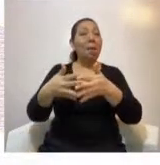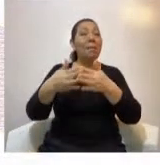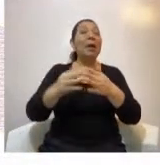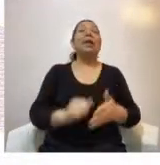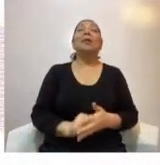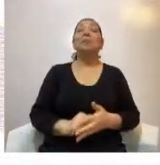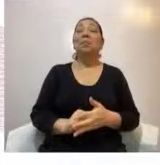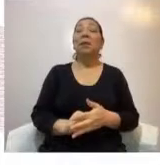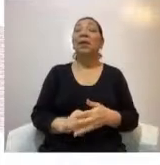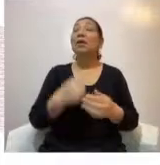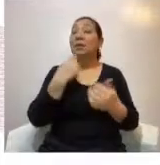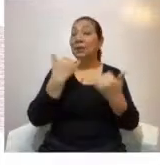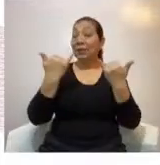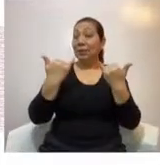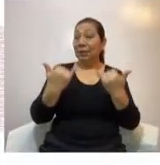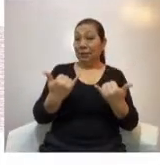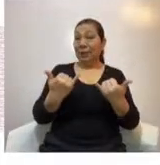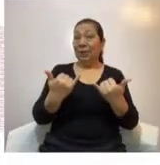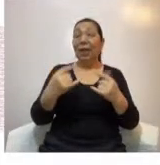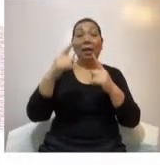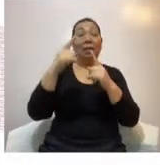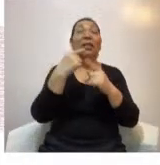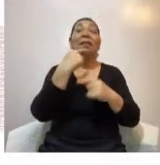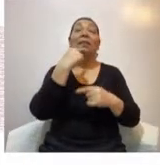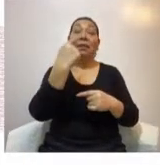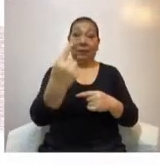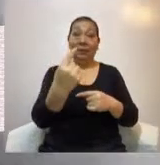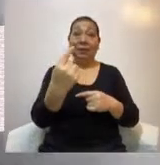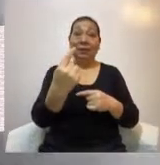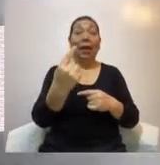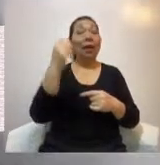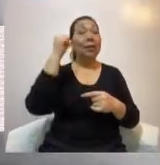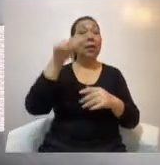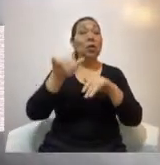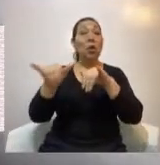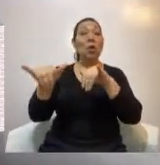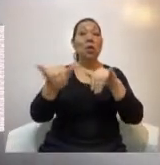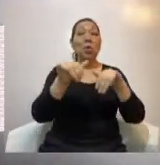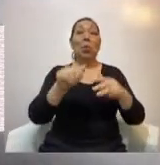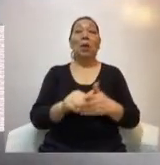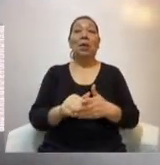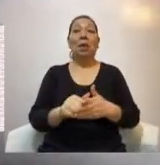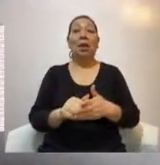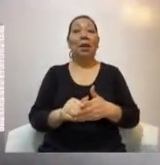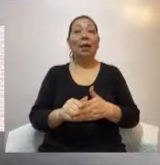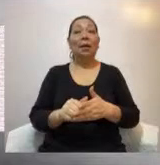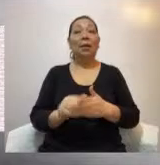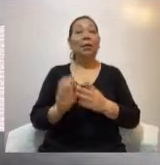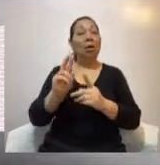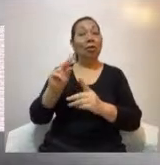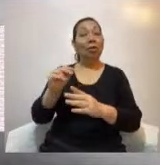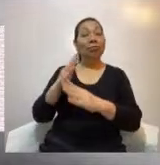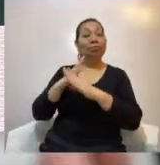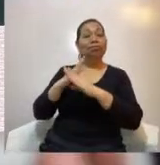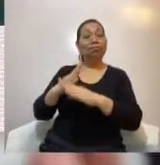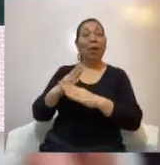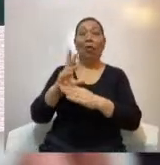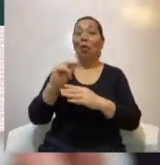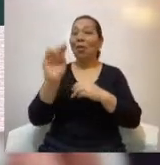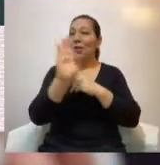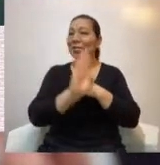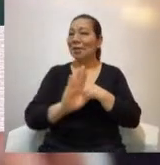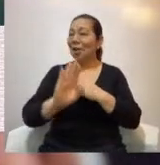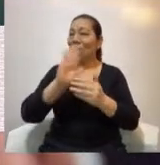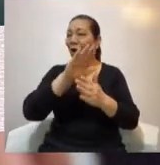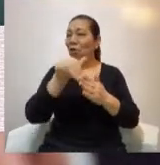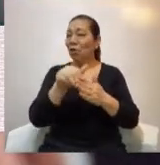Derechos Humanos. Y es así que partiendo de este punto, el tribunal señala que el derecho a la igualdad y la prohibición de la discriminación